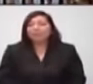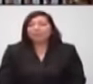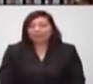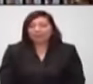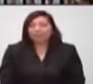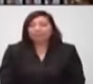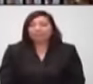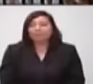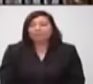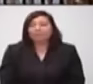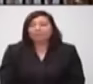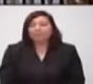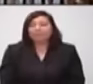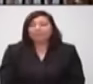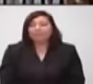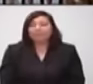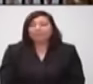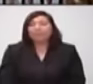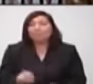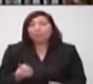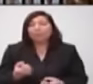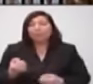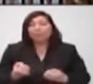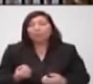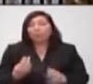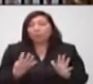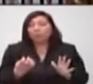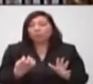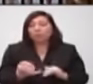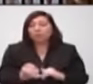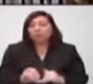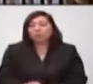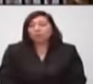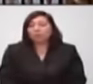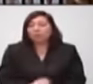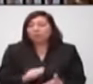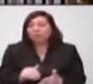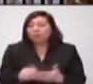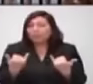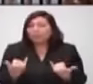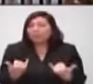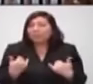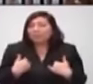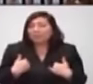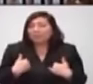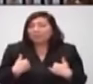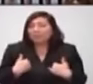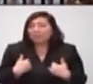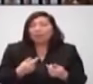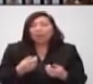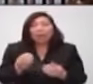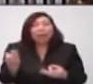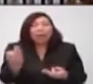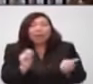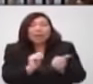cité anteriormente desde el precio del pasaje de 9 soles, etcétera. O sea, todo esto hemos tenido nosotros que